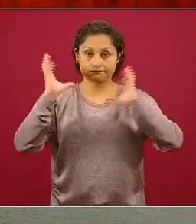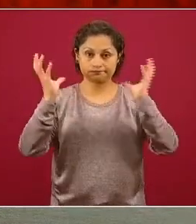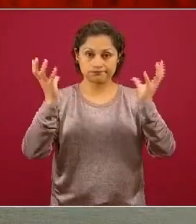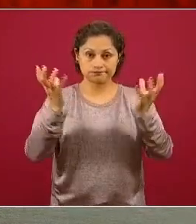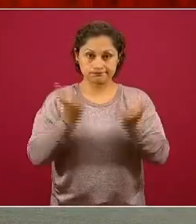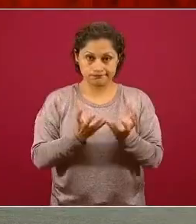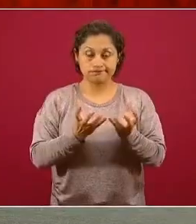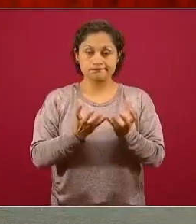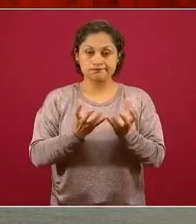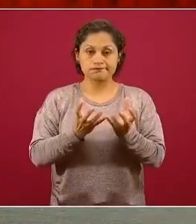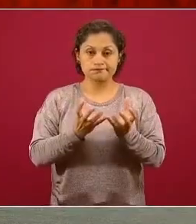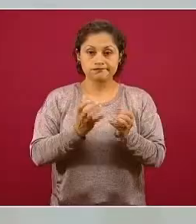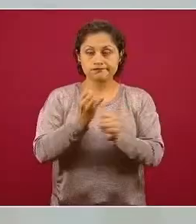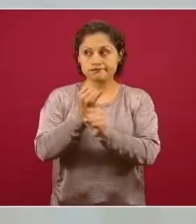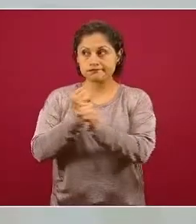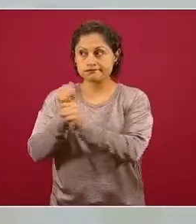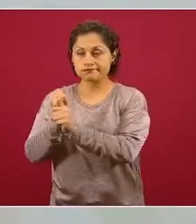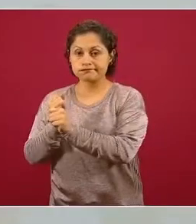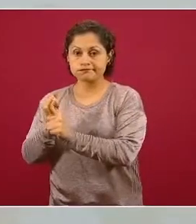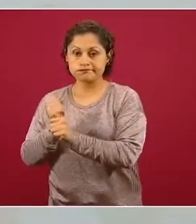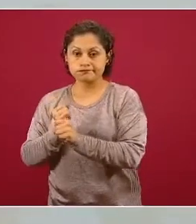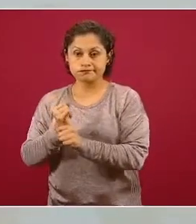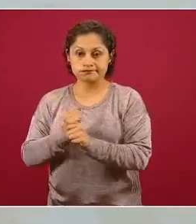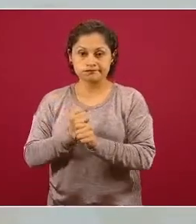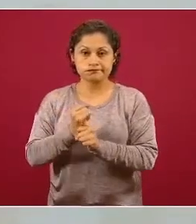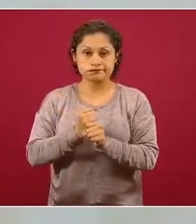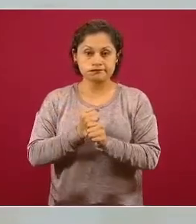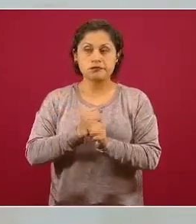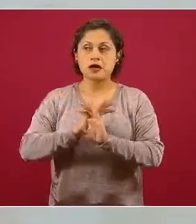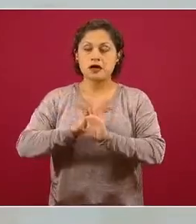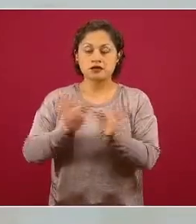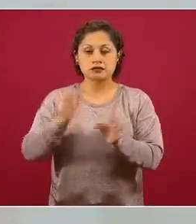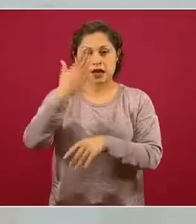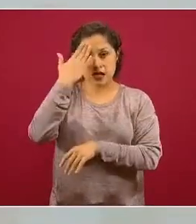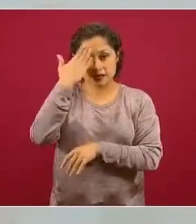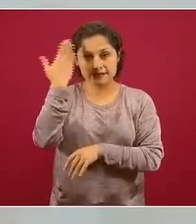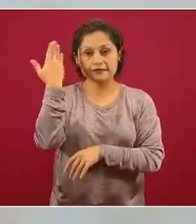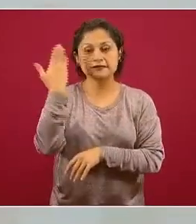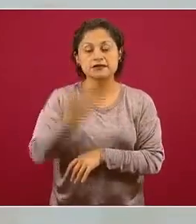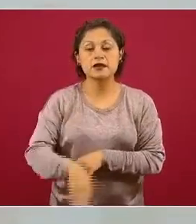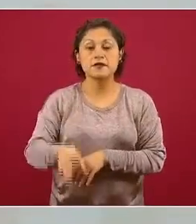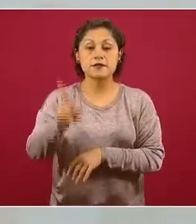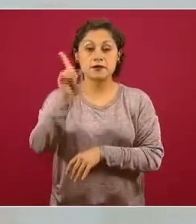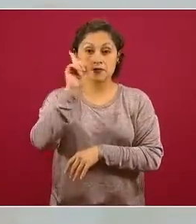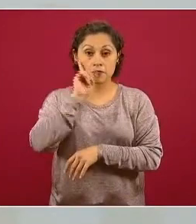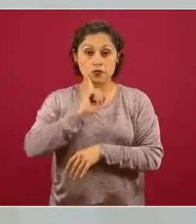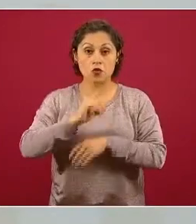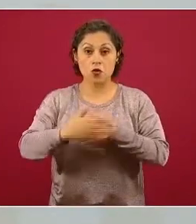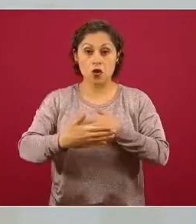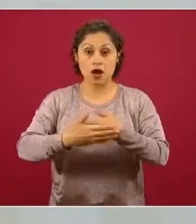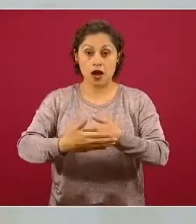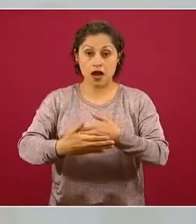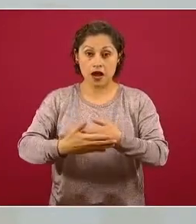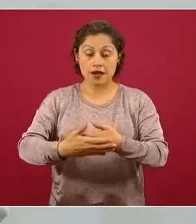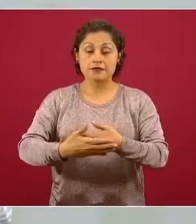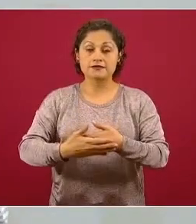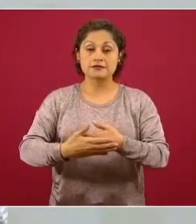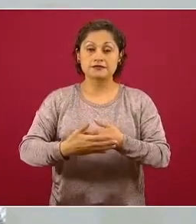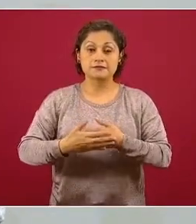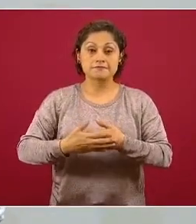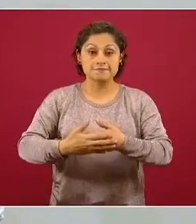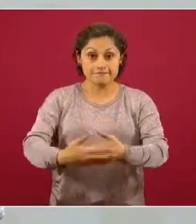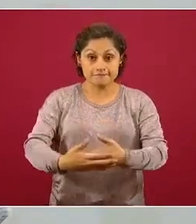embarazo es una condición de riesgo solo en el tercer trimestre, ¿no? En el